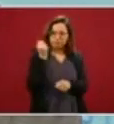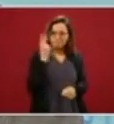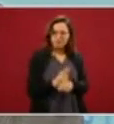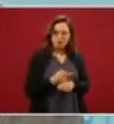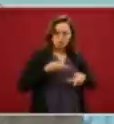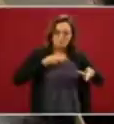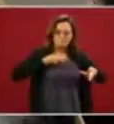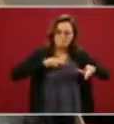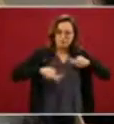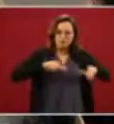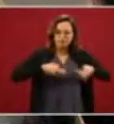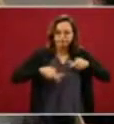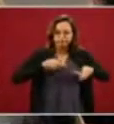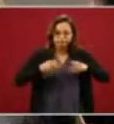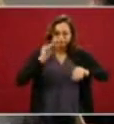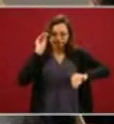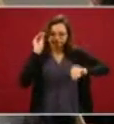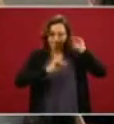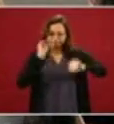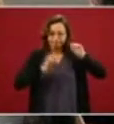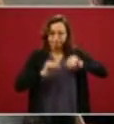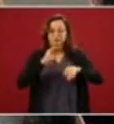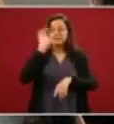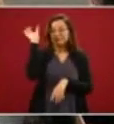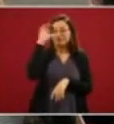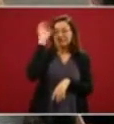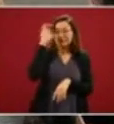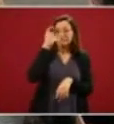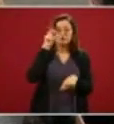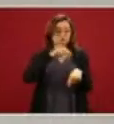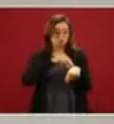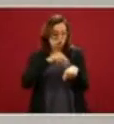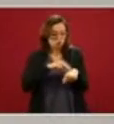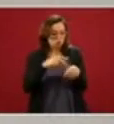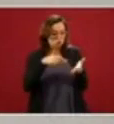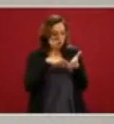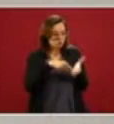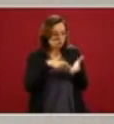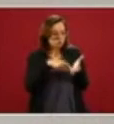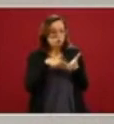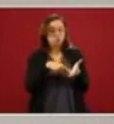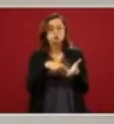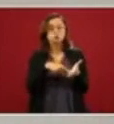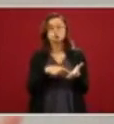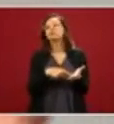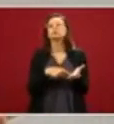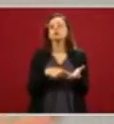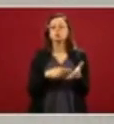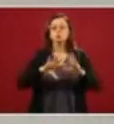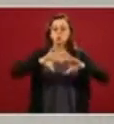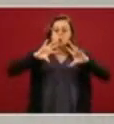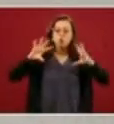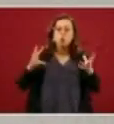identificar con evidencia científica, con datos creíbles que en su mayoría integra